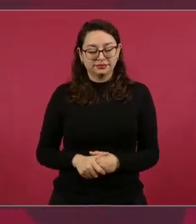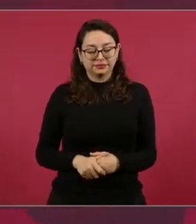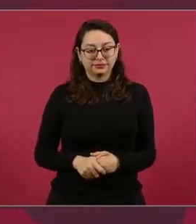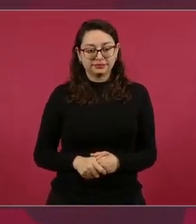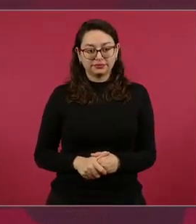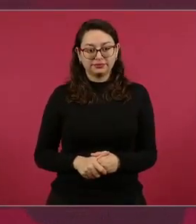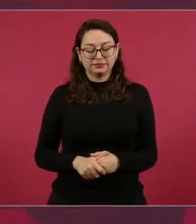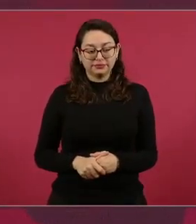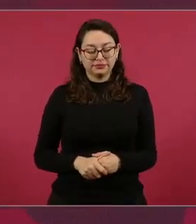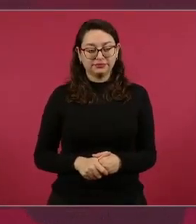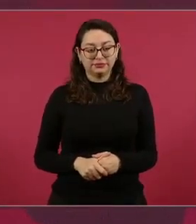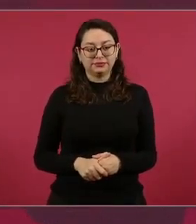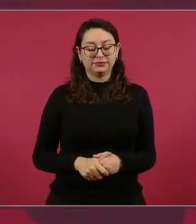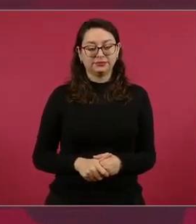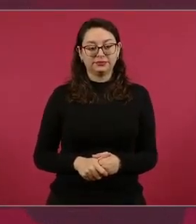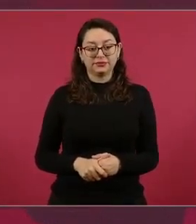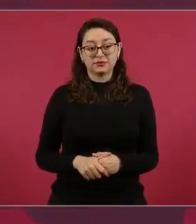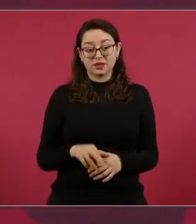nace